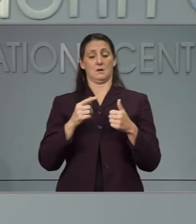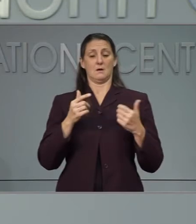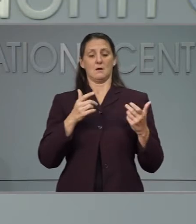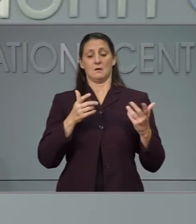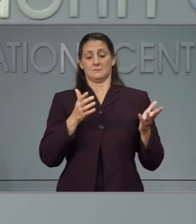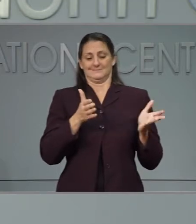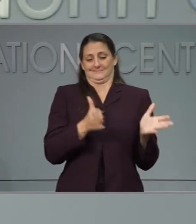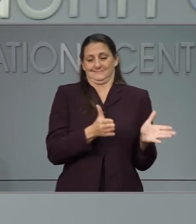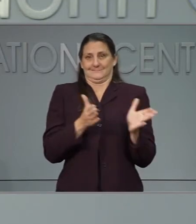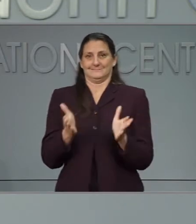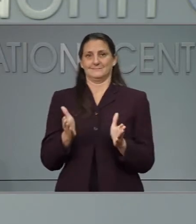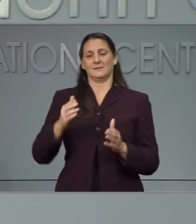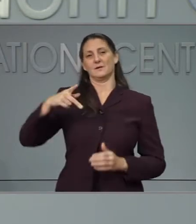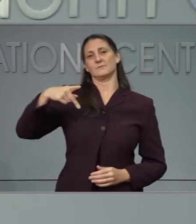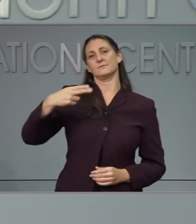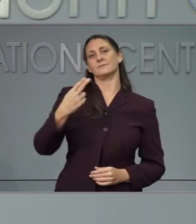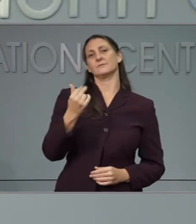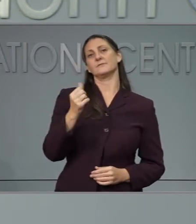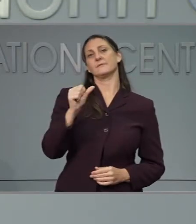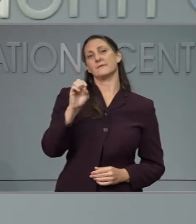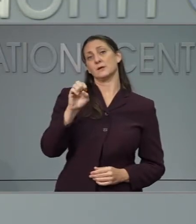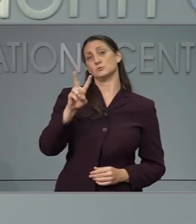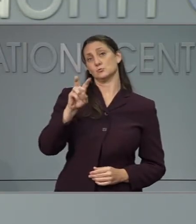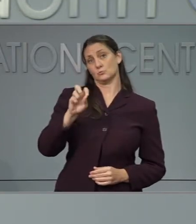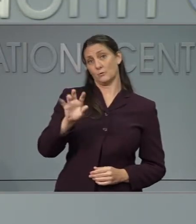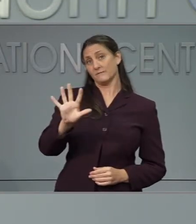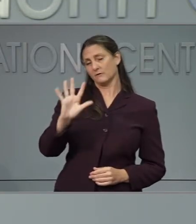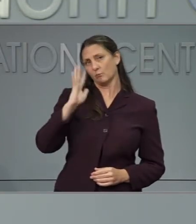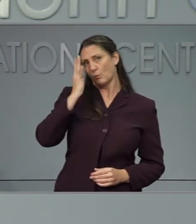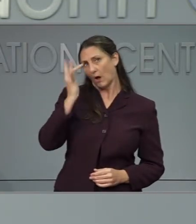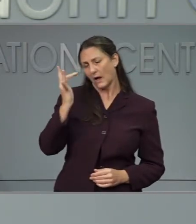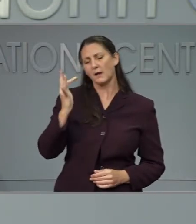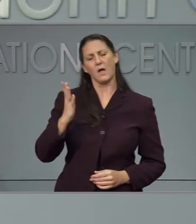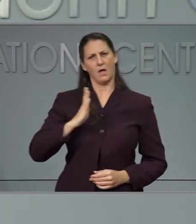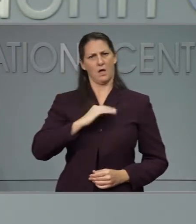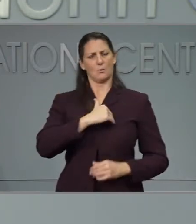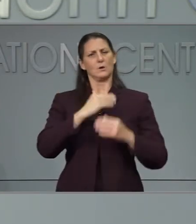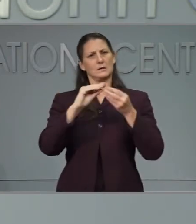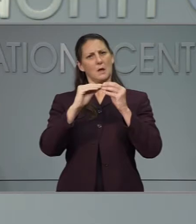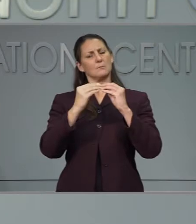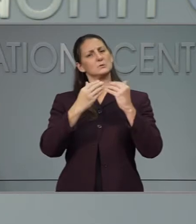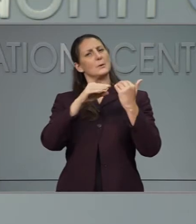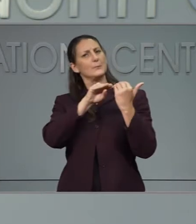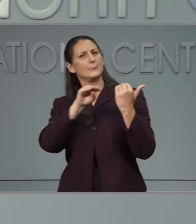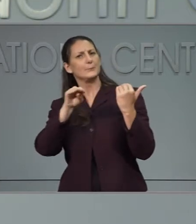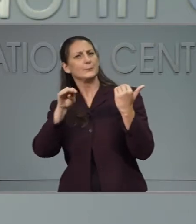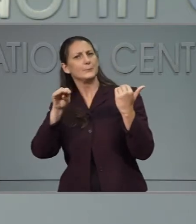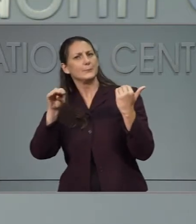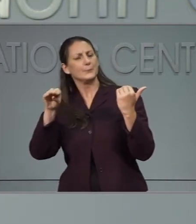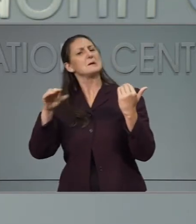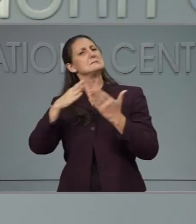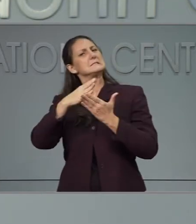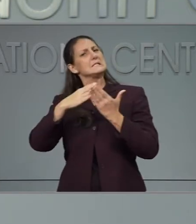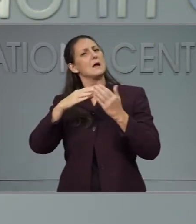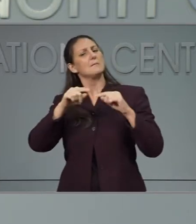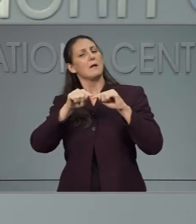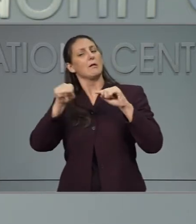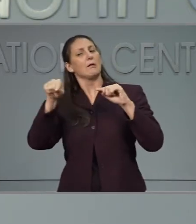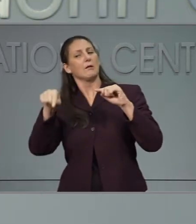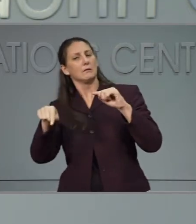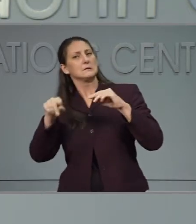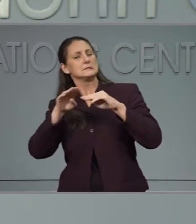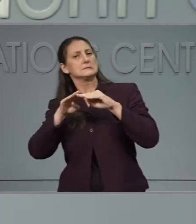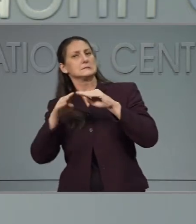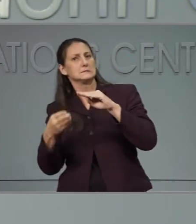están estables y algunas están bajando. Así es de que esto es positivo. También nosotros